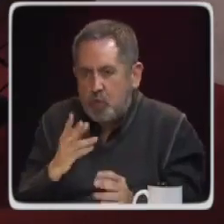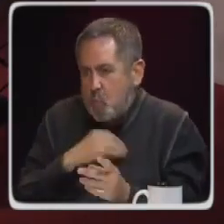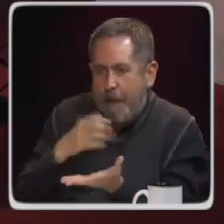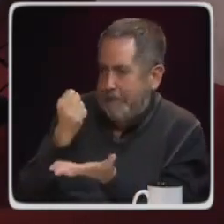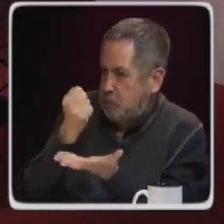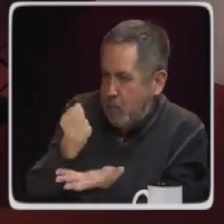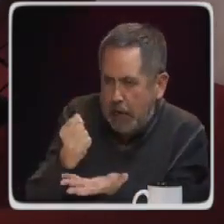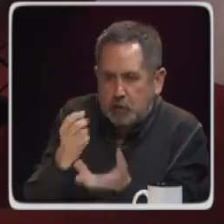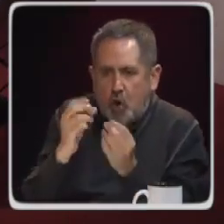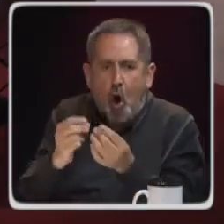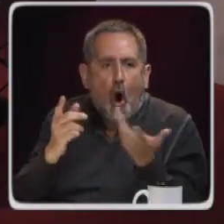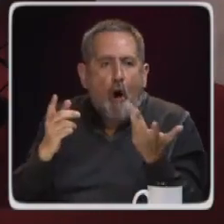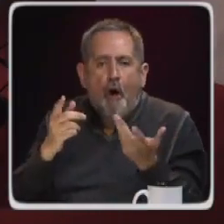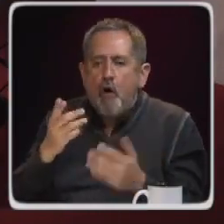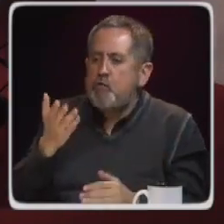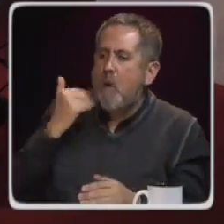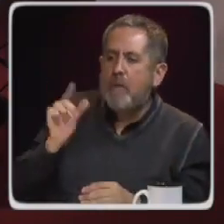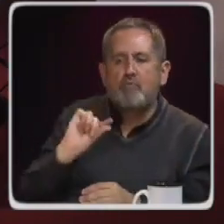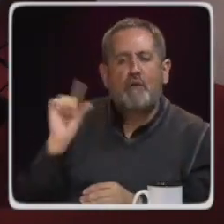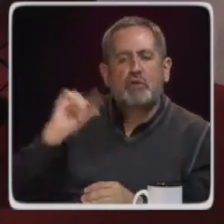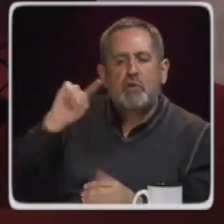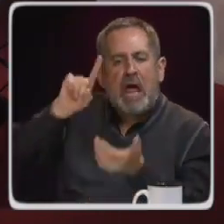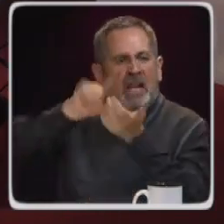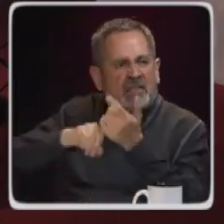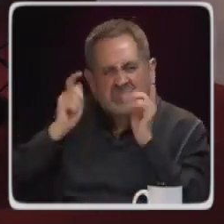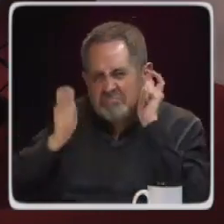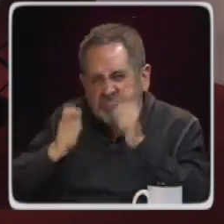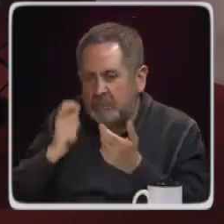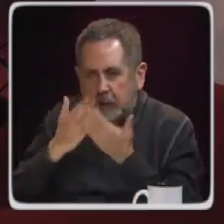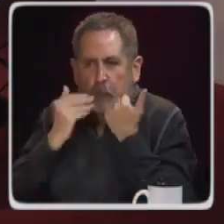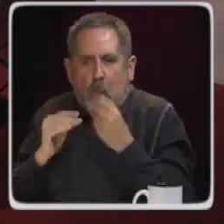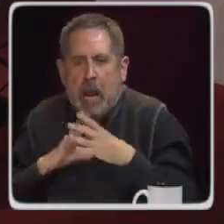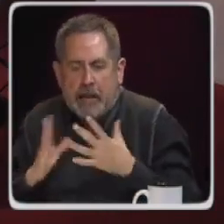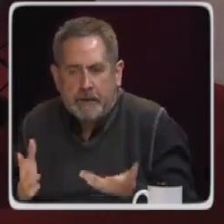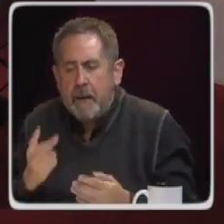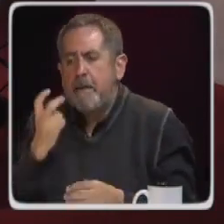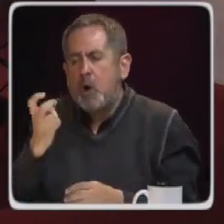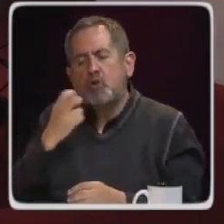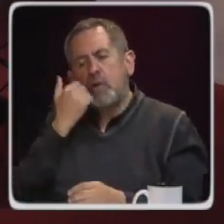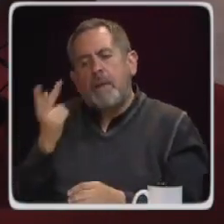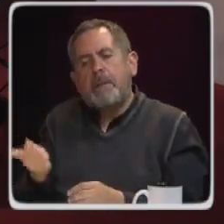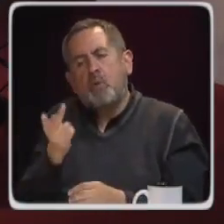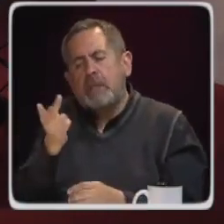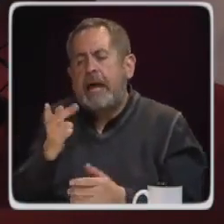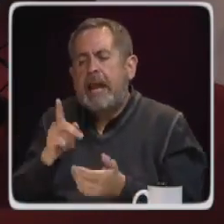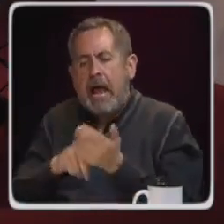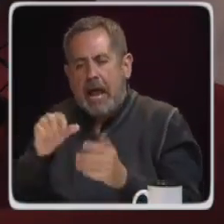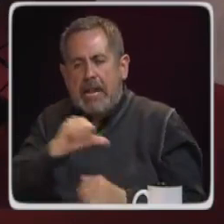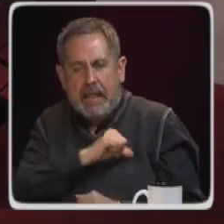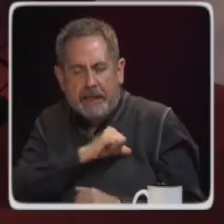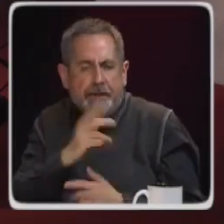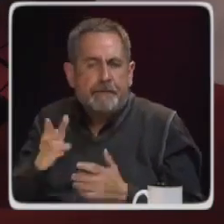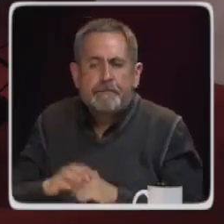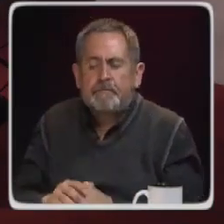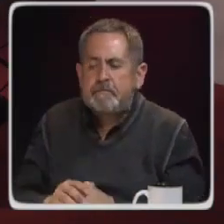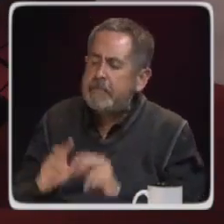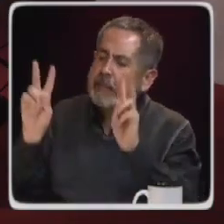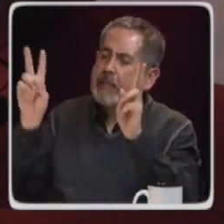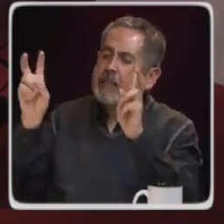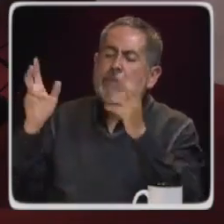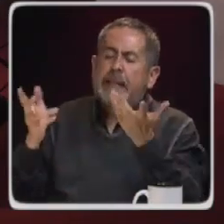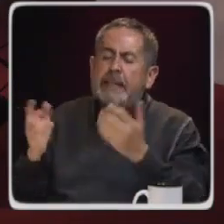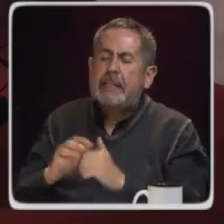veces que entre lo que se aprueba y la realidad luego no pasa nada, ¿no? Bueno, yo creo que aquí tenemos